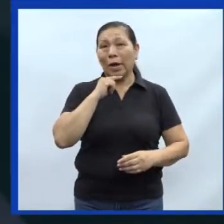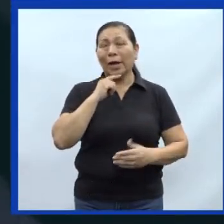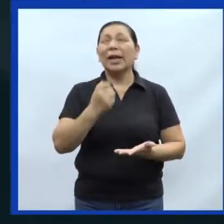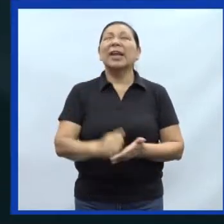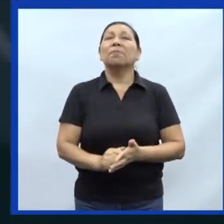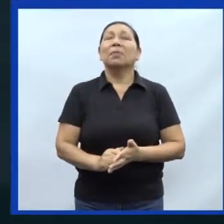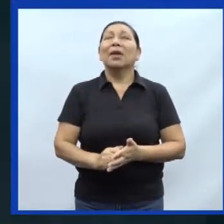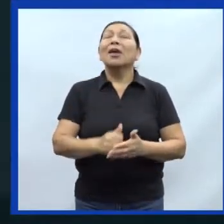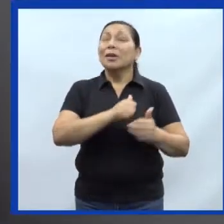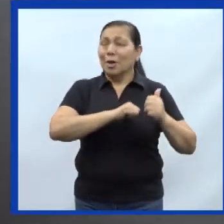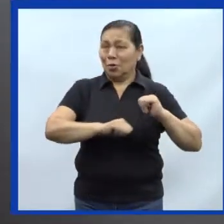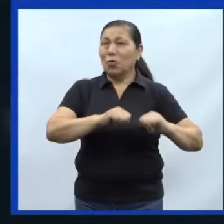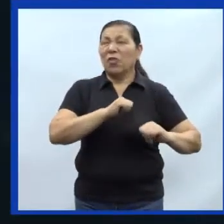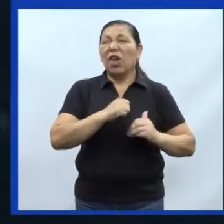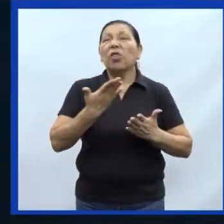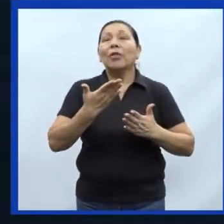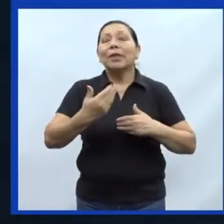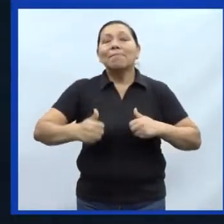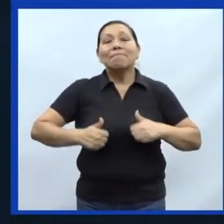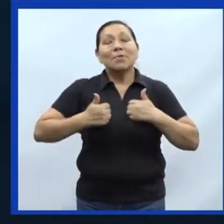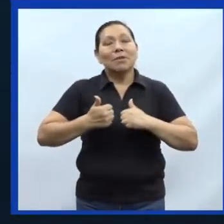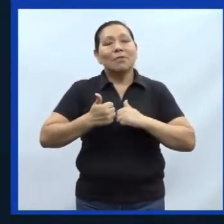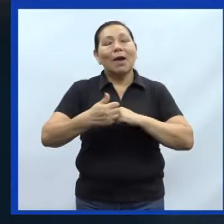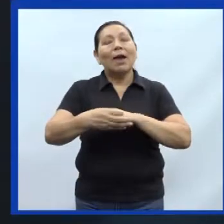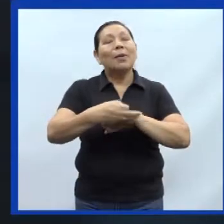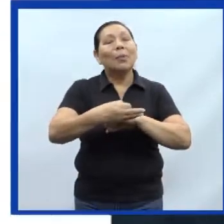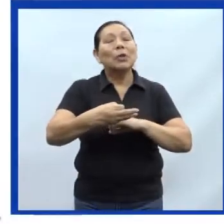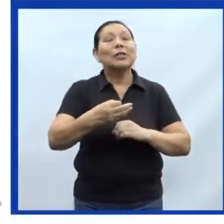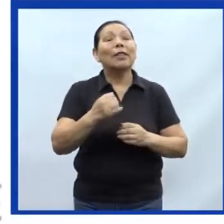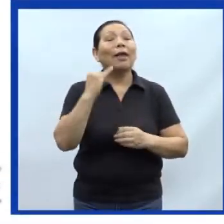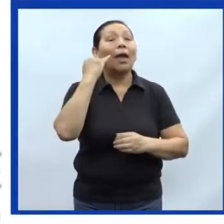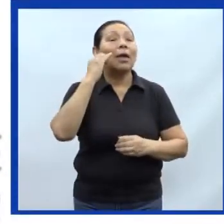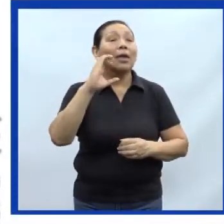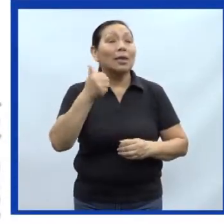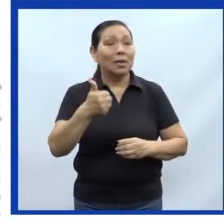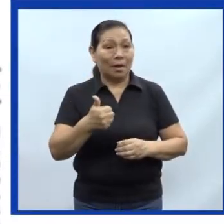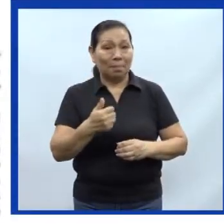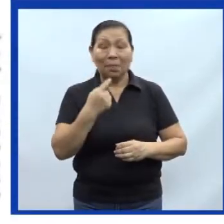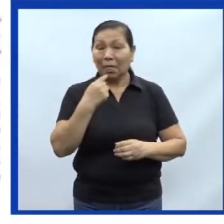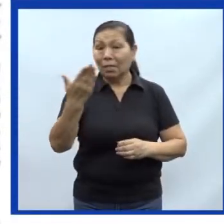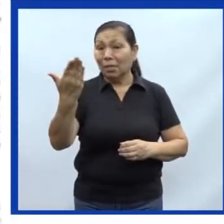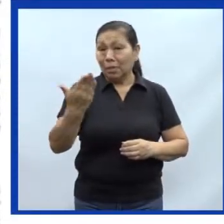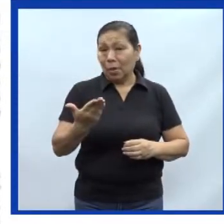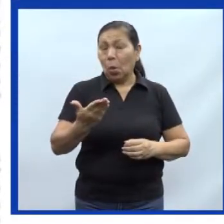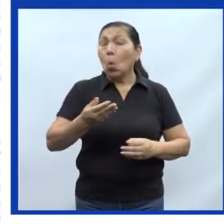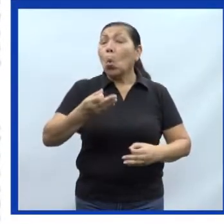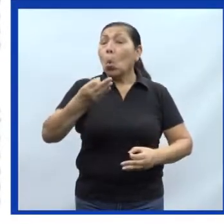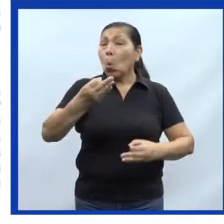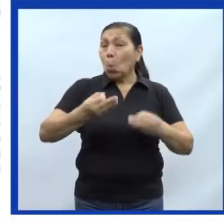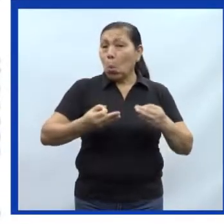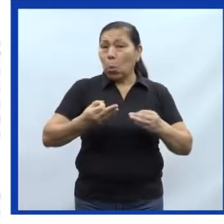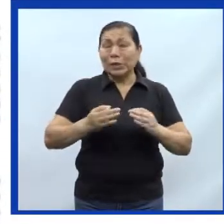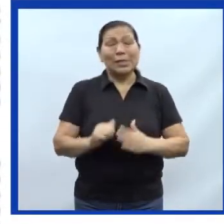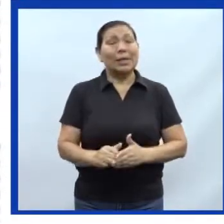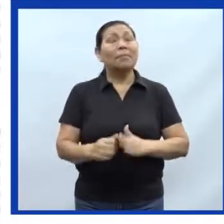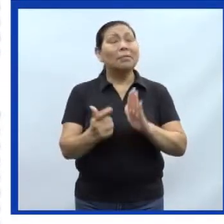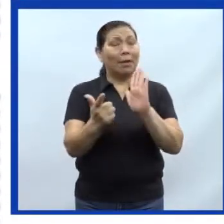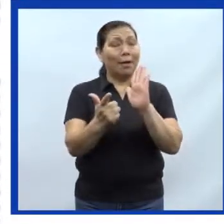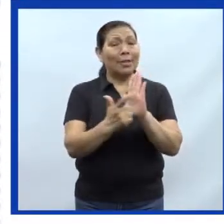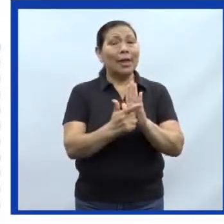Tambra, víctima de violencia psicológica residente en Ica. El colegiado declaró que la decisión judicial adoptada en el marco de